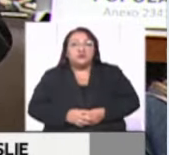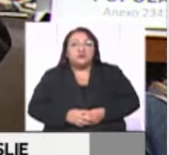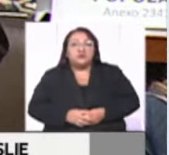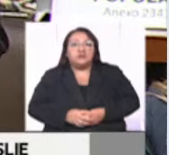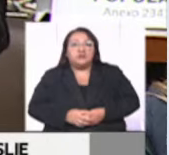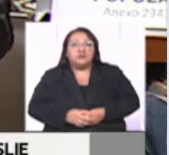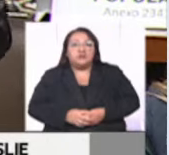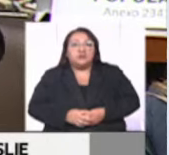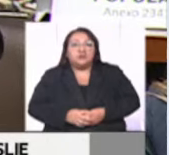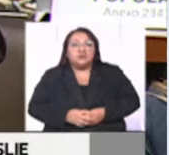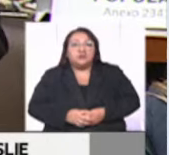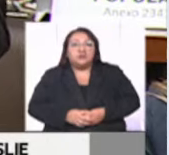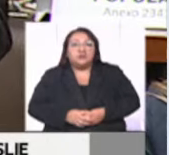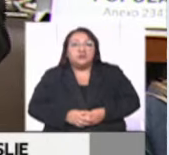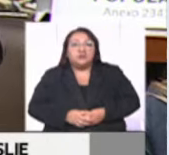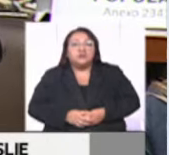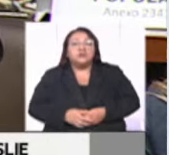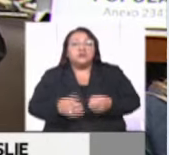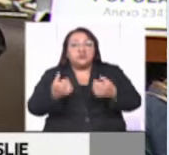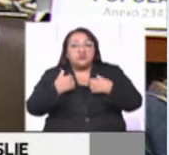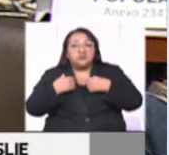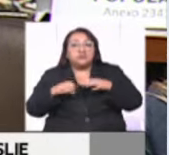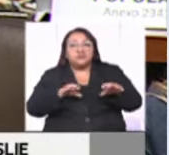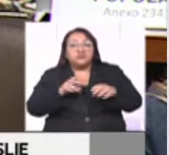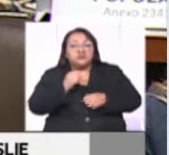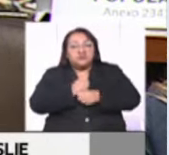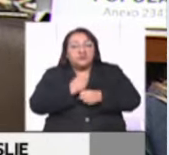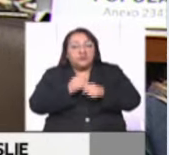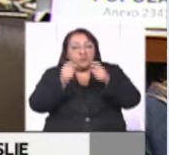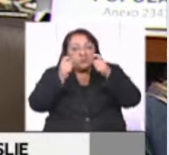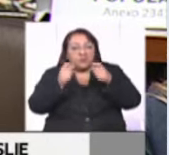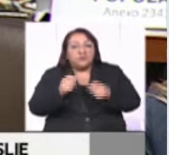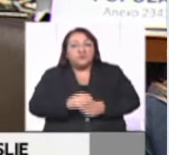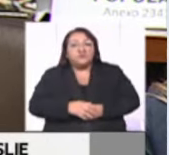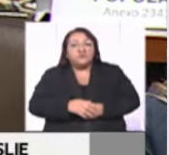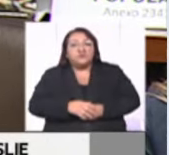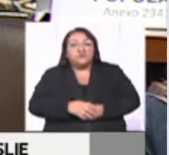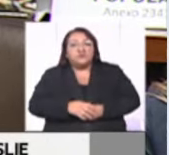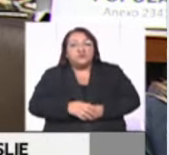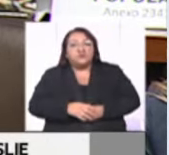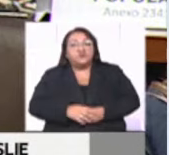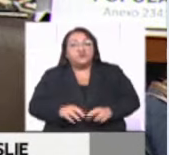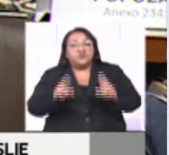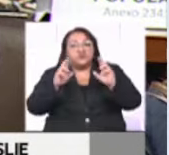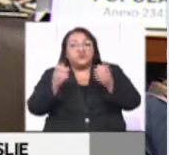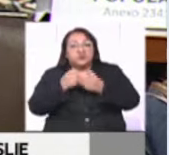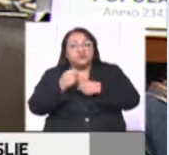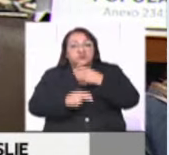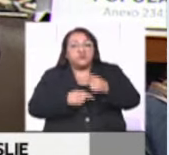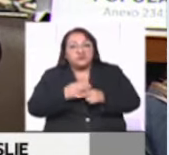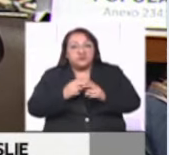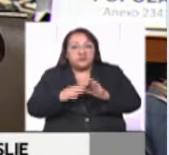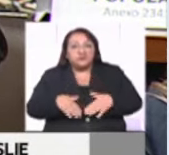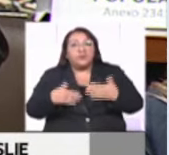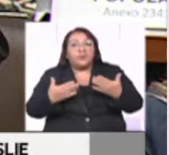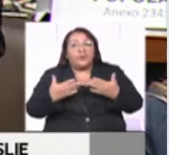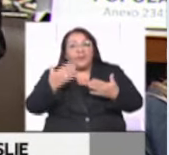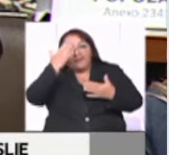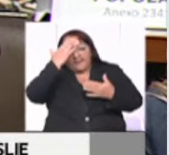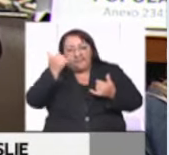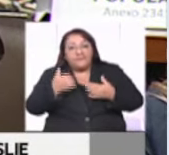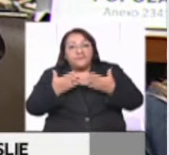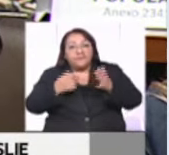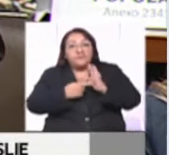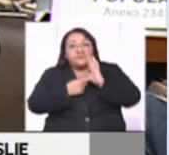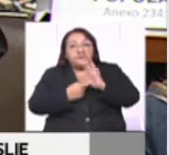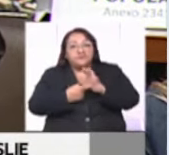y tenemos que ejercer una acción de control. Ojalá que la representación nacional pueda el día de hoy dar una